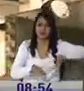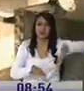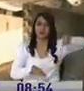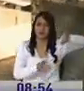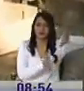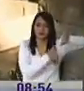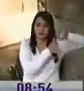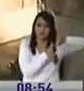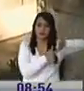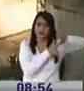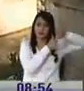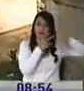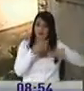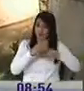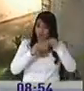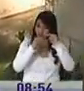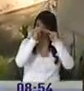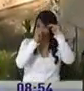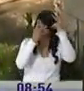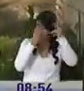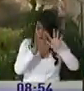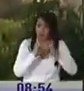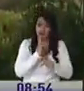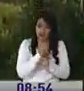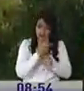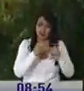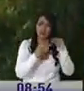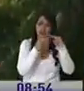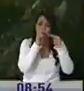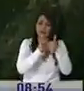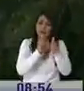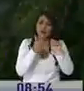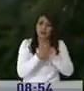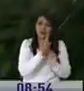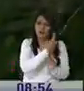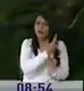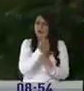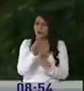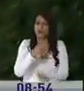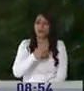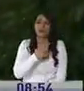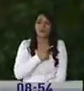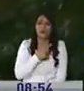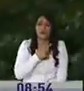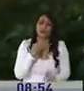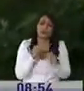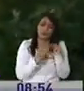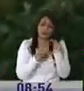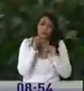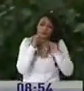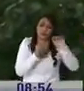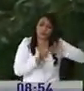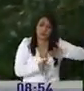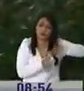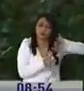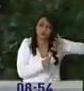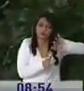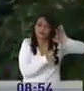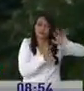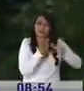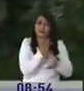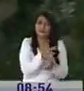aquí construido un muro Así es un muro que cada uno de los propietarios tuvimos que hacerlo obviamente para tener un un resguardo